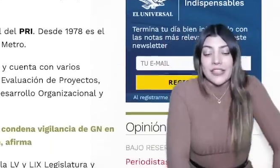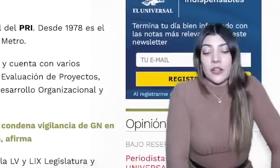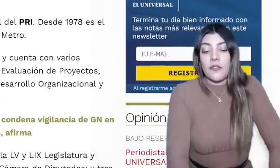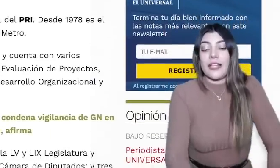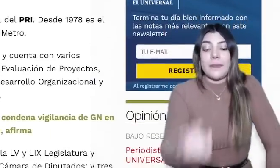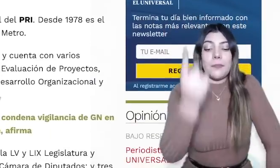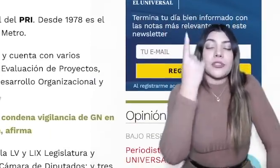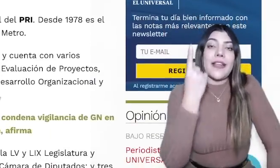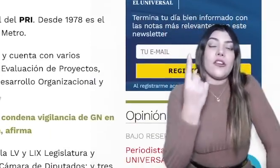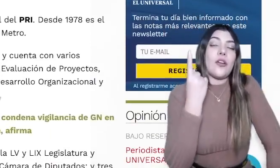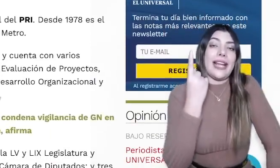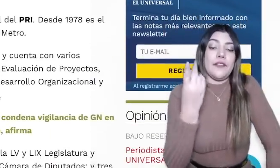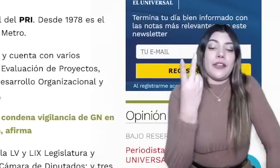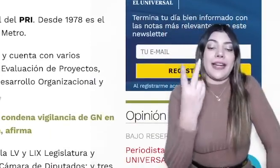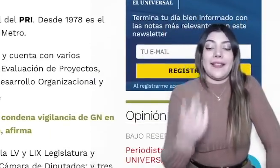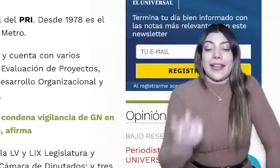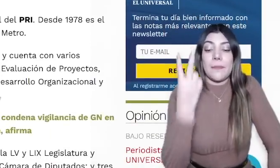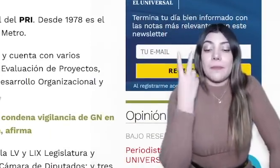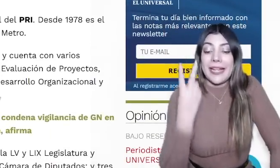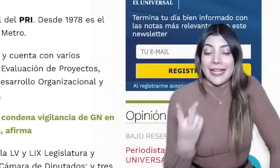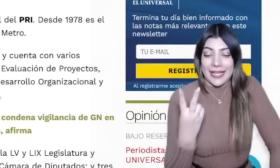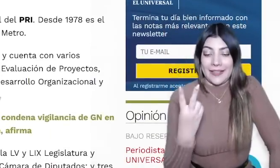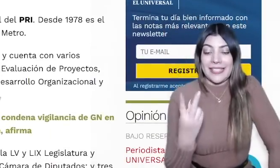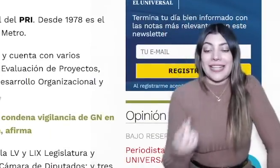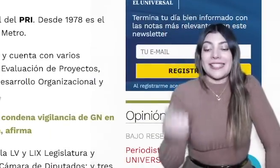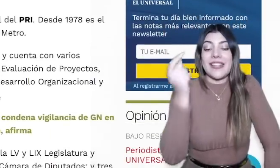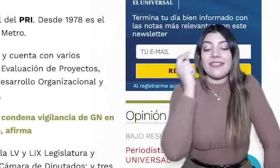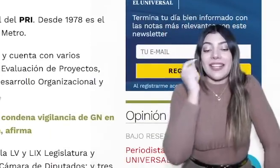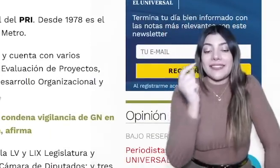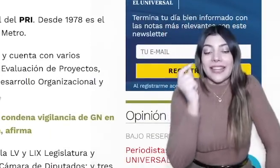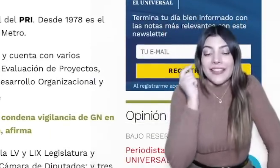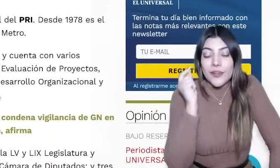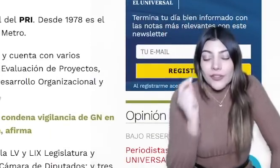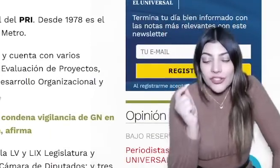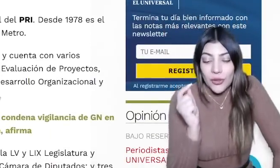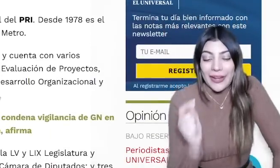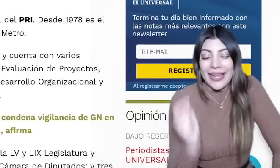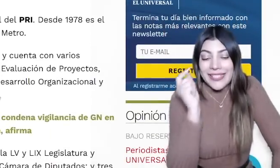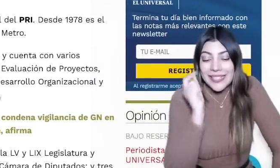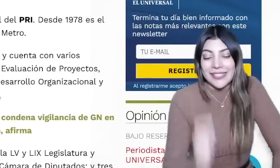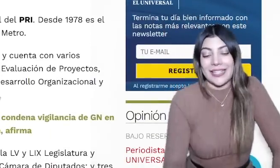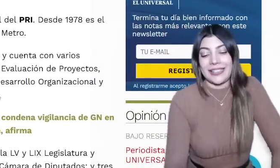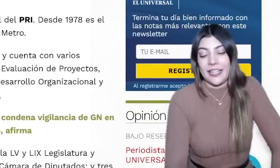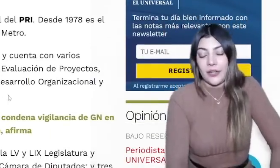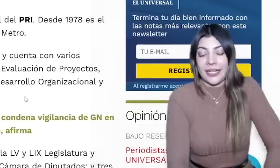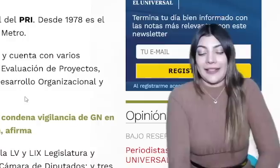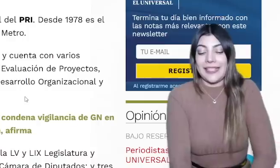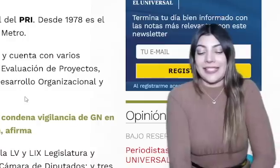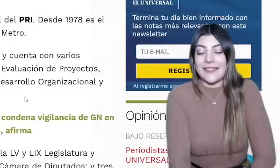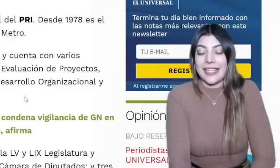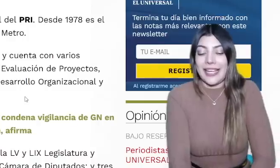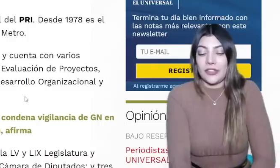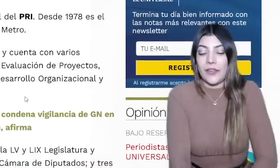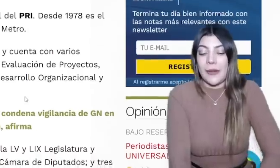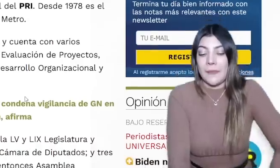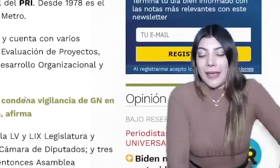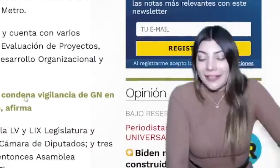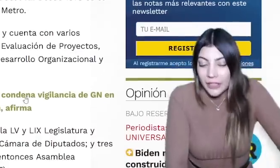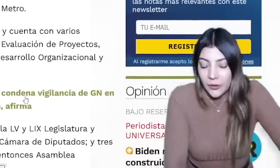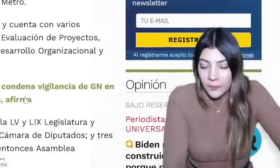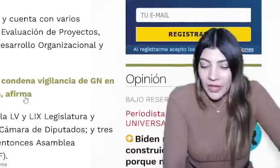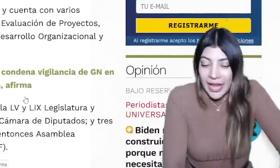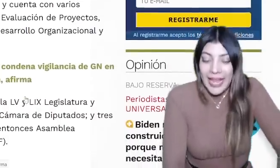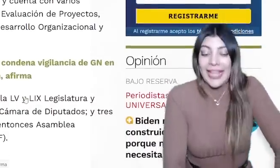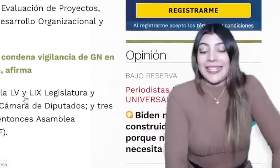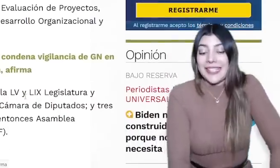Este señor fue diputado local y federal del PRI desde el 78. Es el secretario general del sindicato del